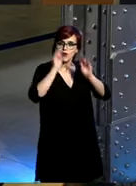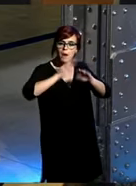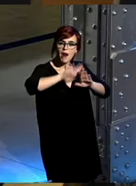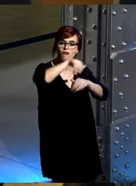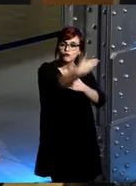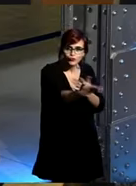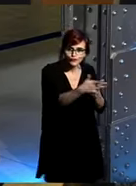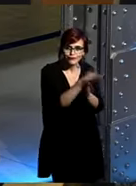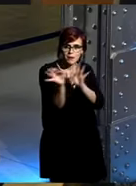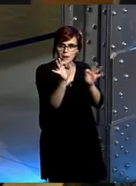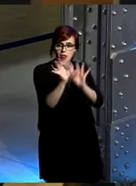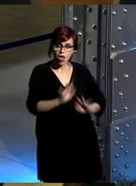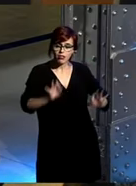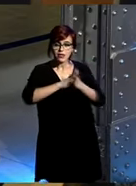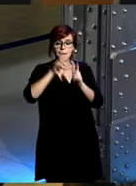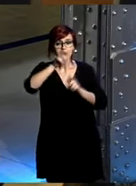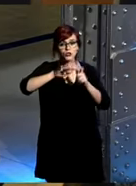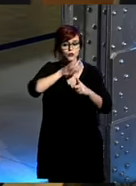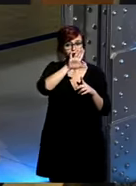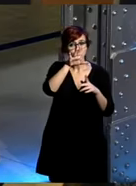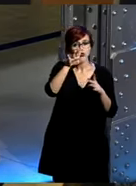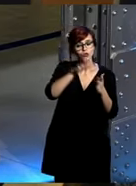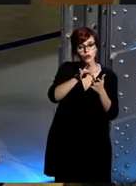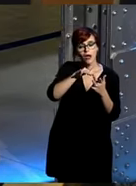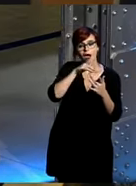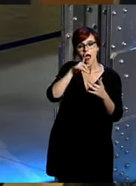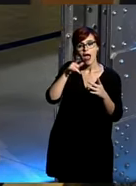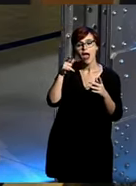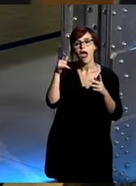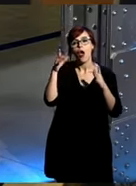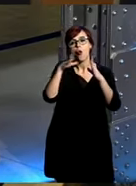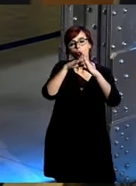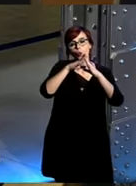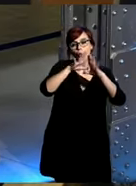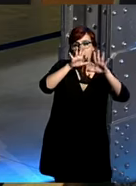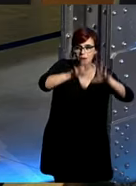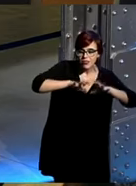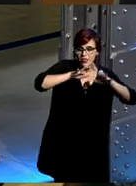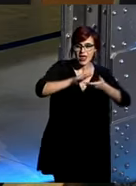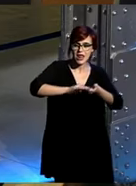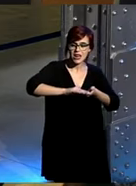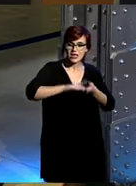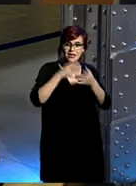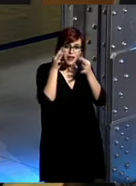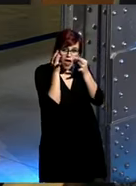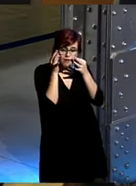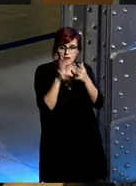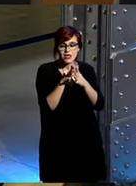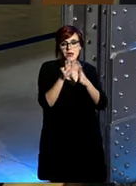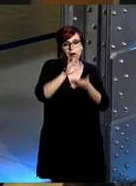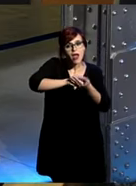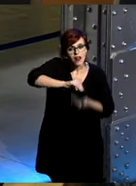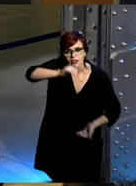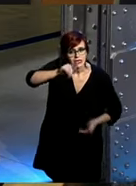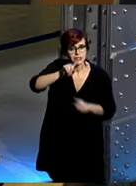Y luego, por otro lado, los que están fuera y que la universidad siempre ha sido una vía de aprender más y de crecer, tampoco tienen capacidad de crecimiento con la